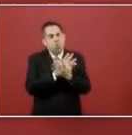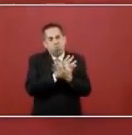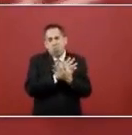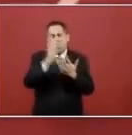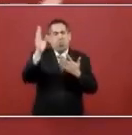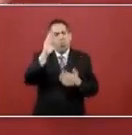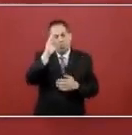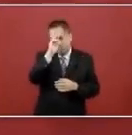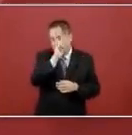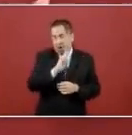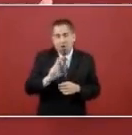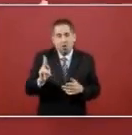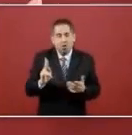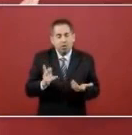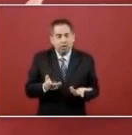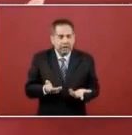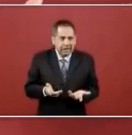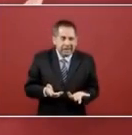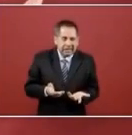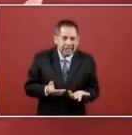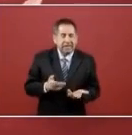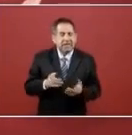hasta convertir a Pemex,